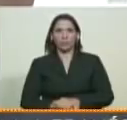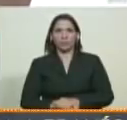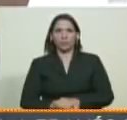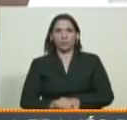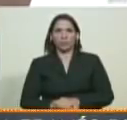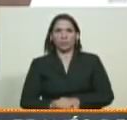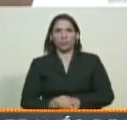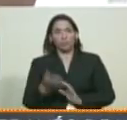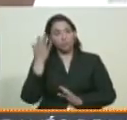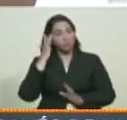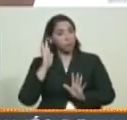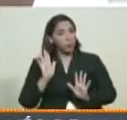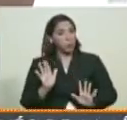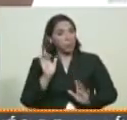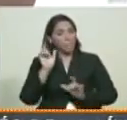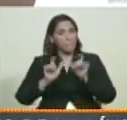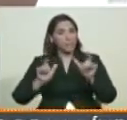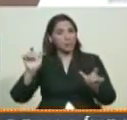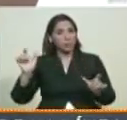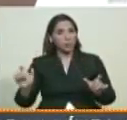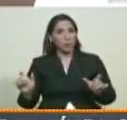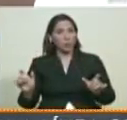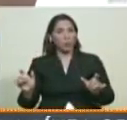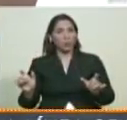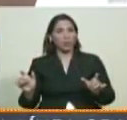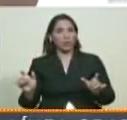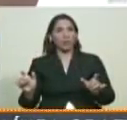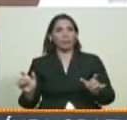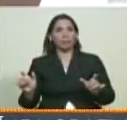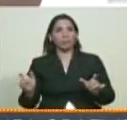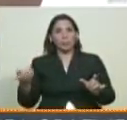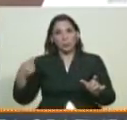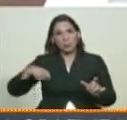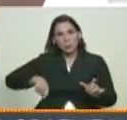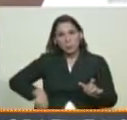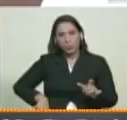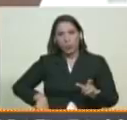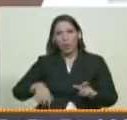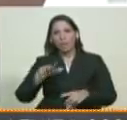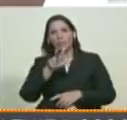Según la delación, esta persona se habría quedado con la suma de